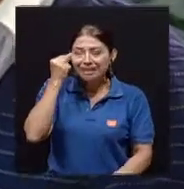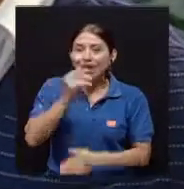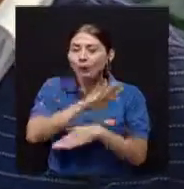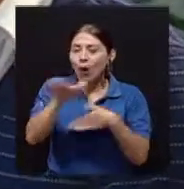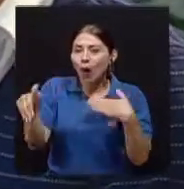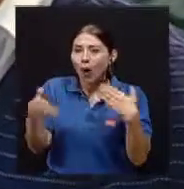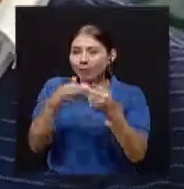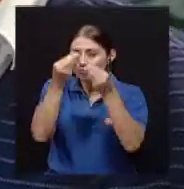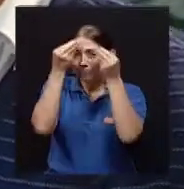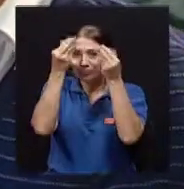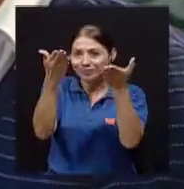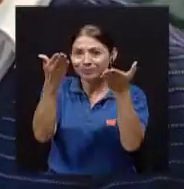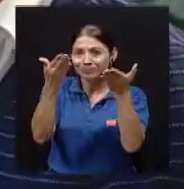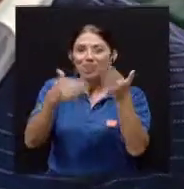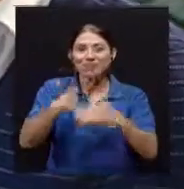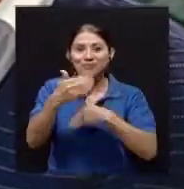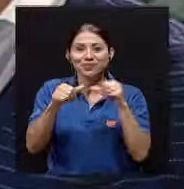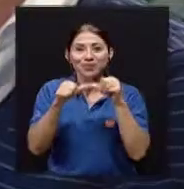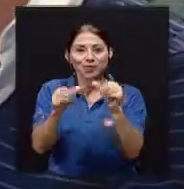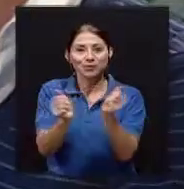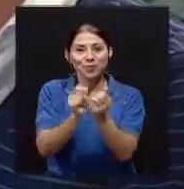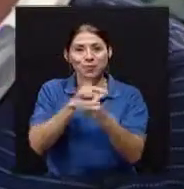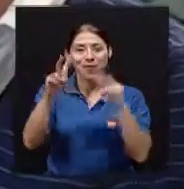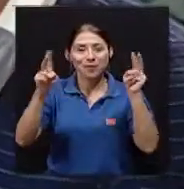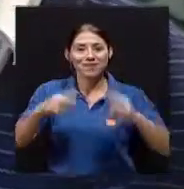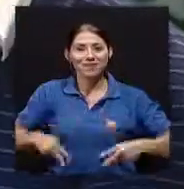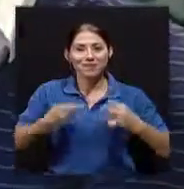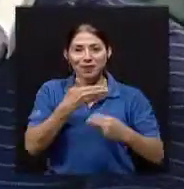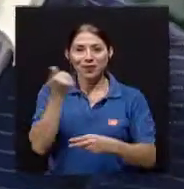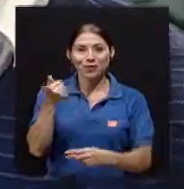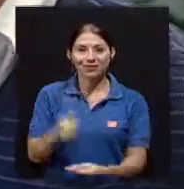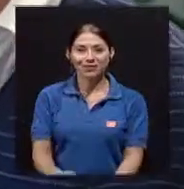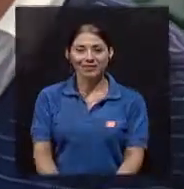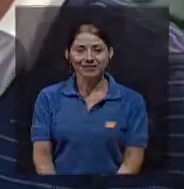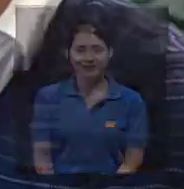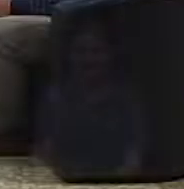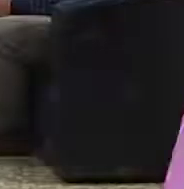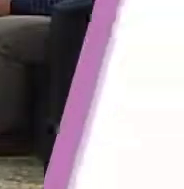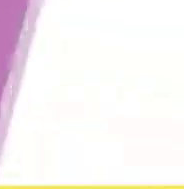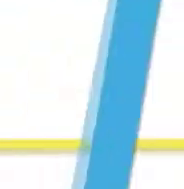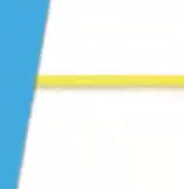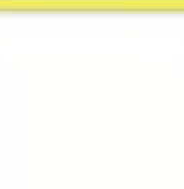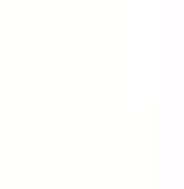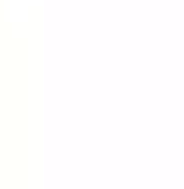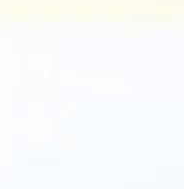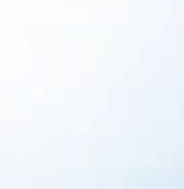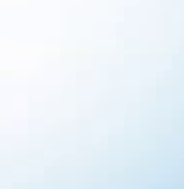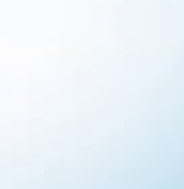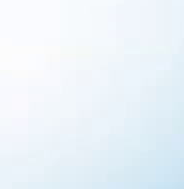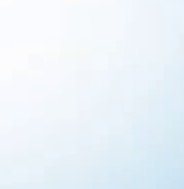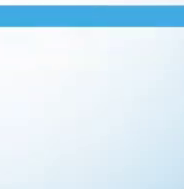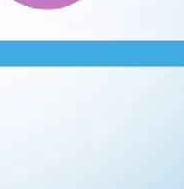todo lo que se les ha dicho en sus casas, y pues ya volvemos con nuestro programa Vivir Mejor.